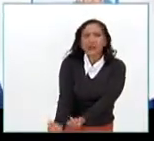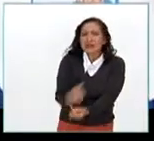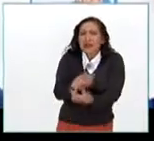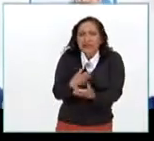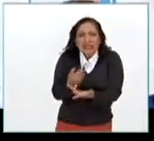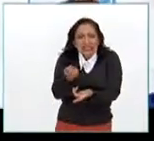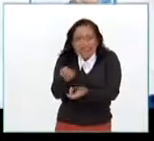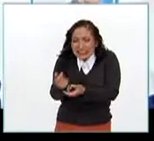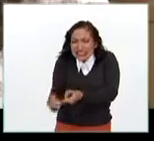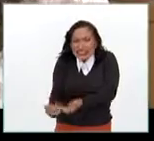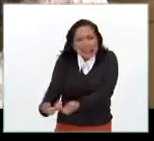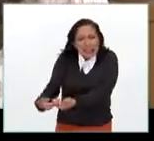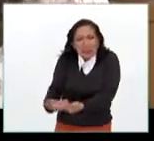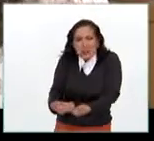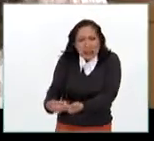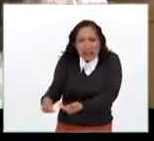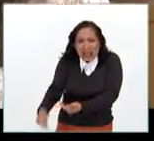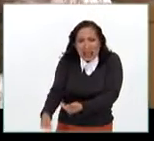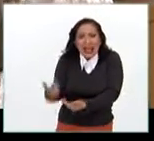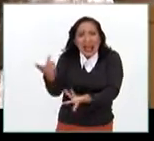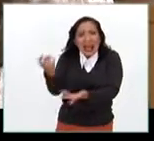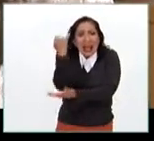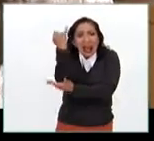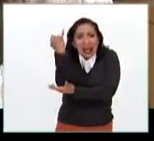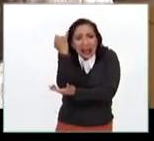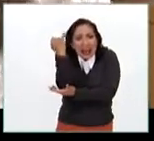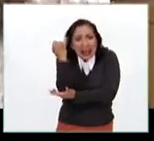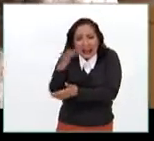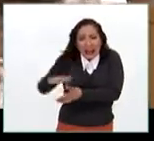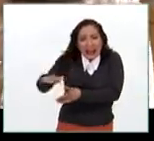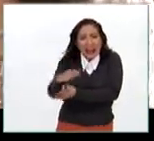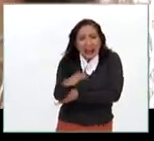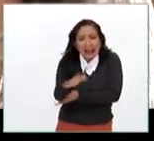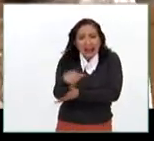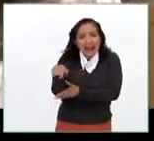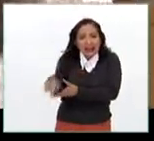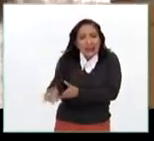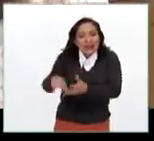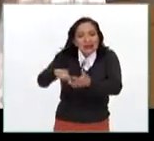chiquitititos. Pero a nivel preescolar